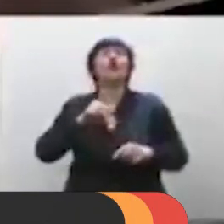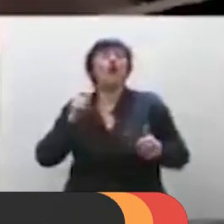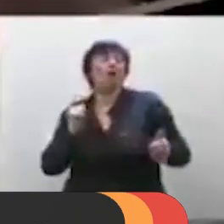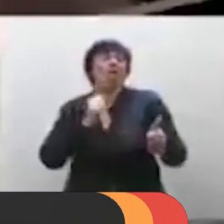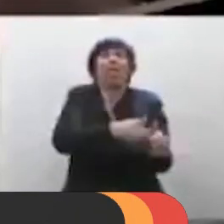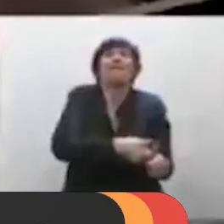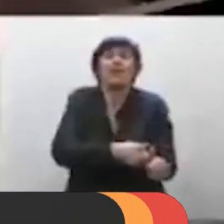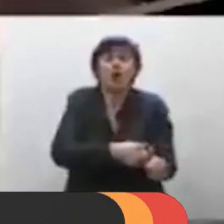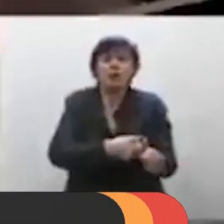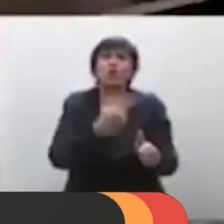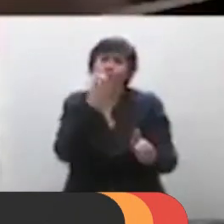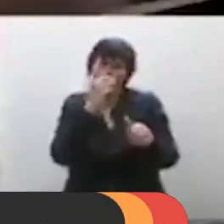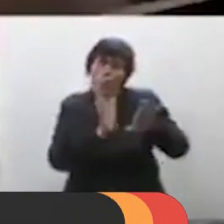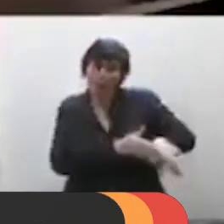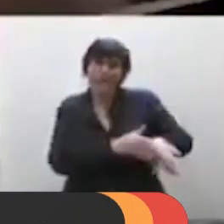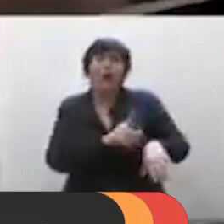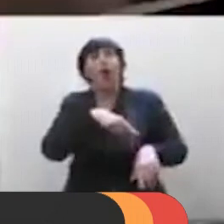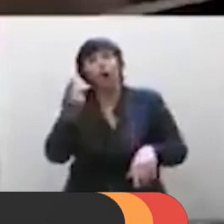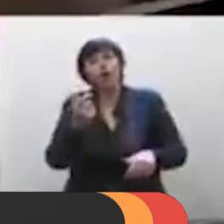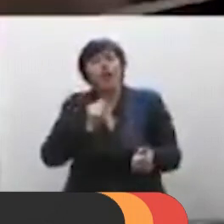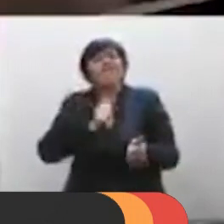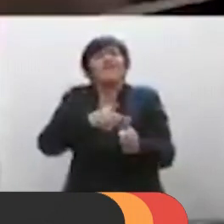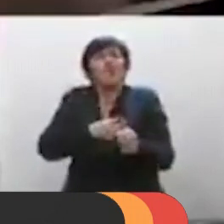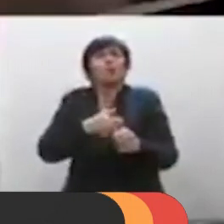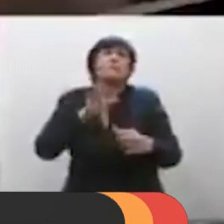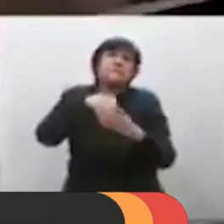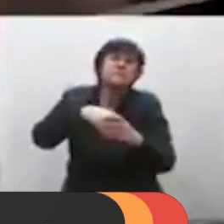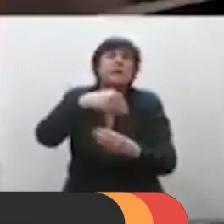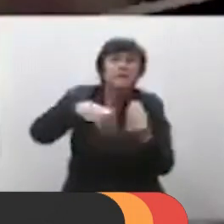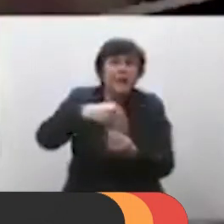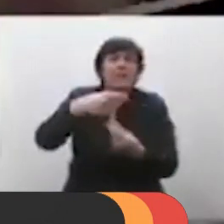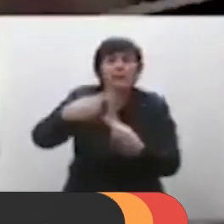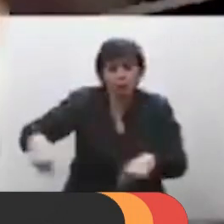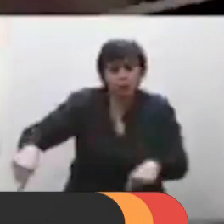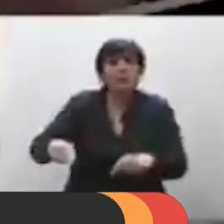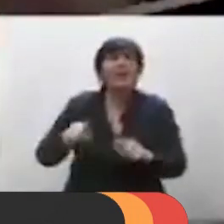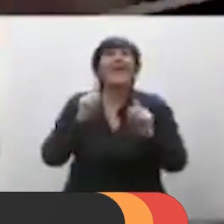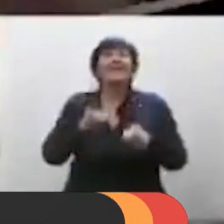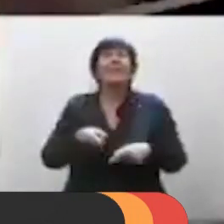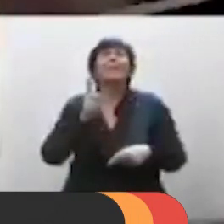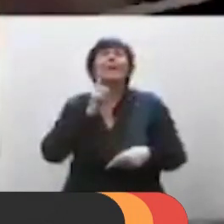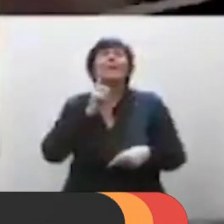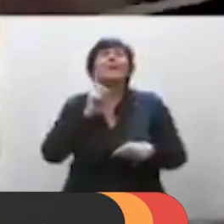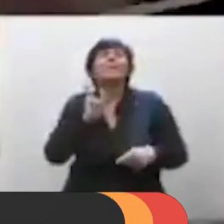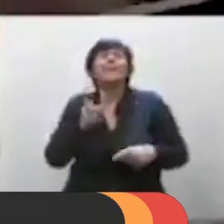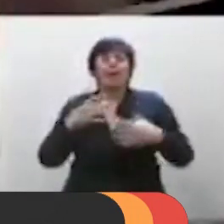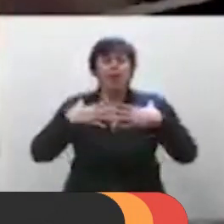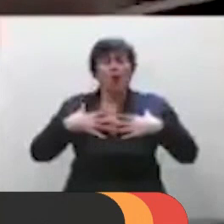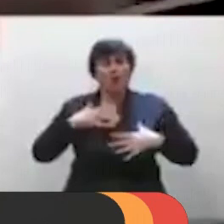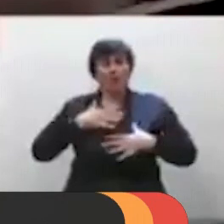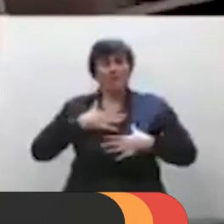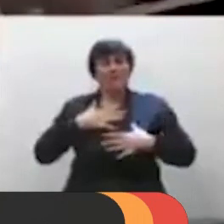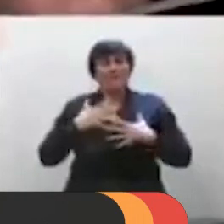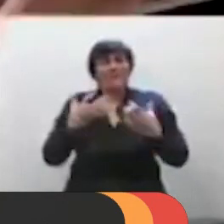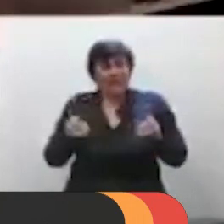lado. Y por otro, en riesgo en la salud, también tendríamos que trabajar, ya no en el peligro a la vida, que está claro